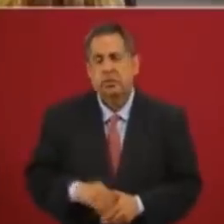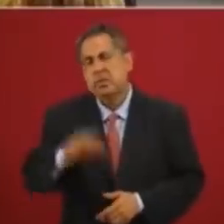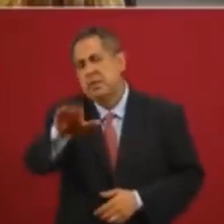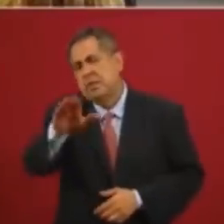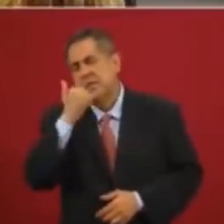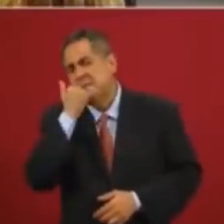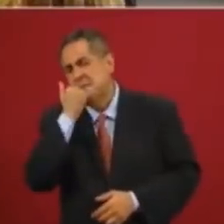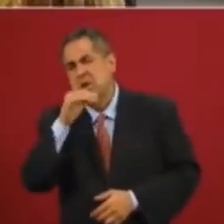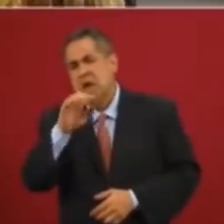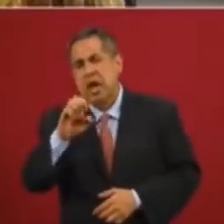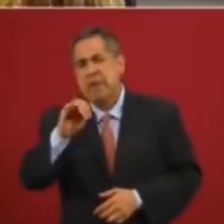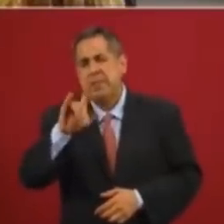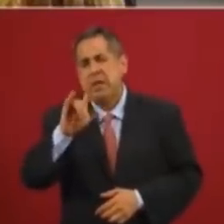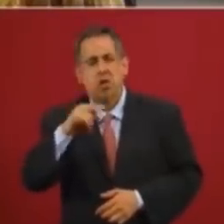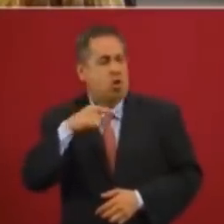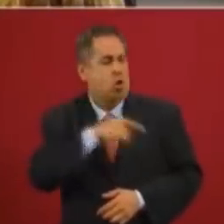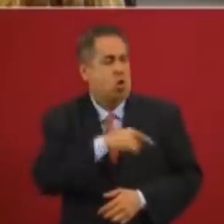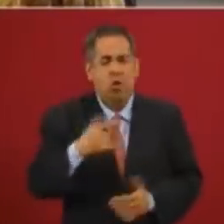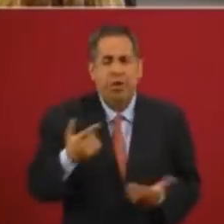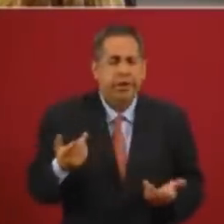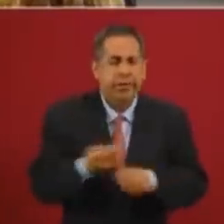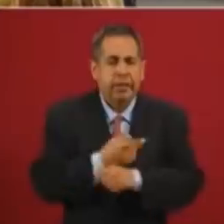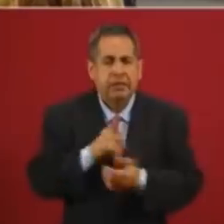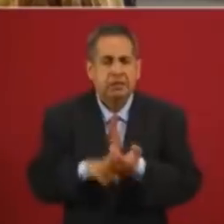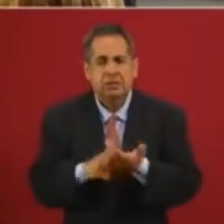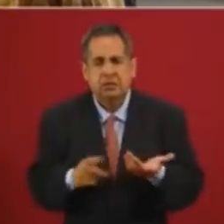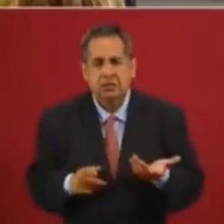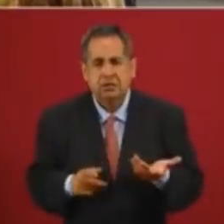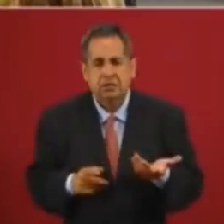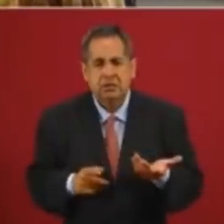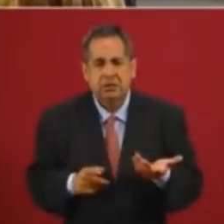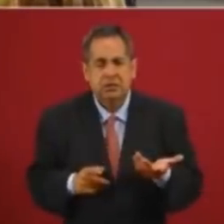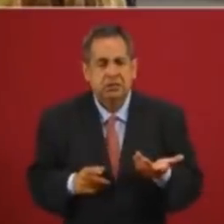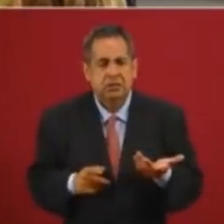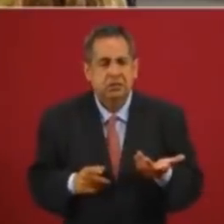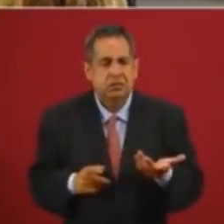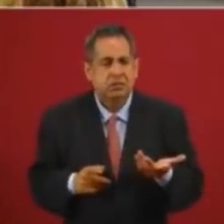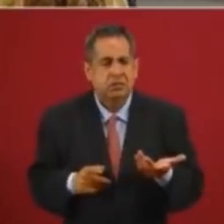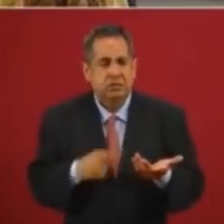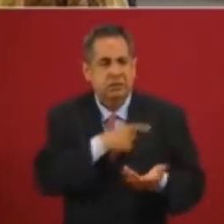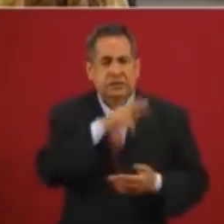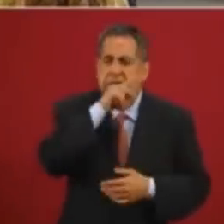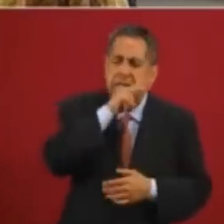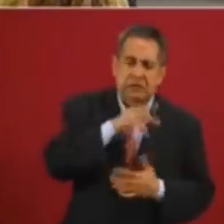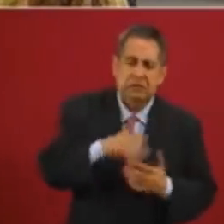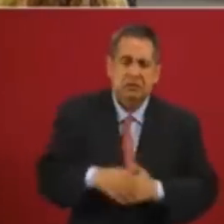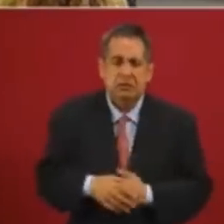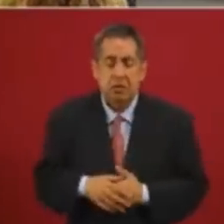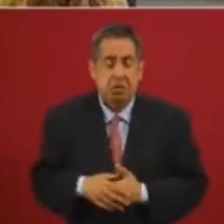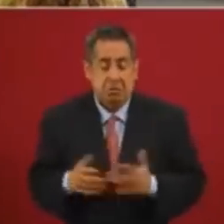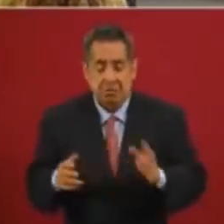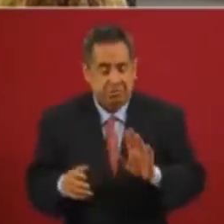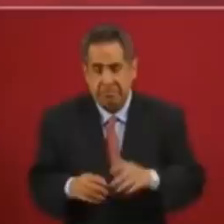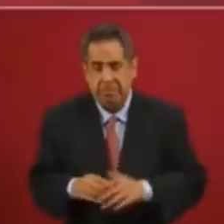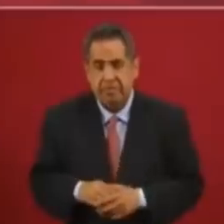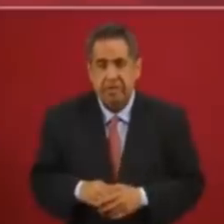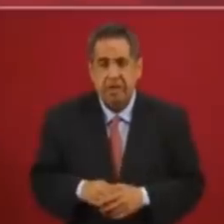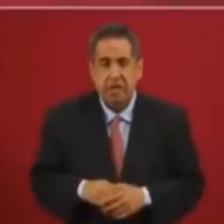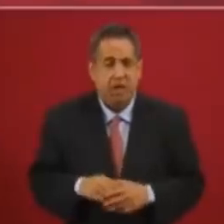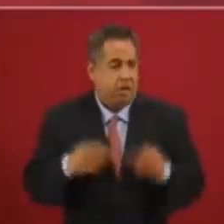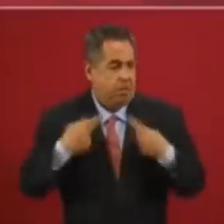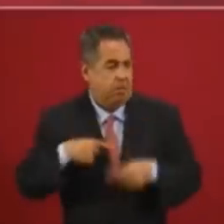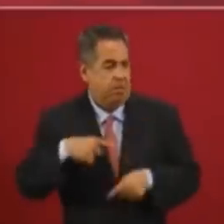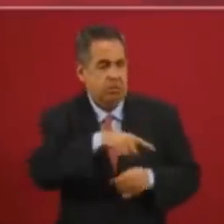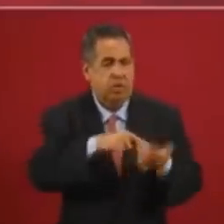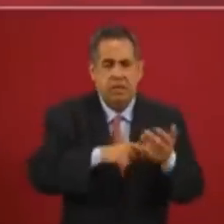Emilio Lozoya, ¿cuál es el estatus, presidente? Y obviamente pues eso ha generado inquietud. Cualquier ciudadano tiene